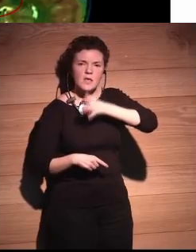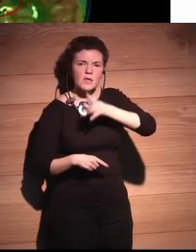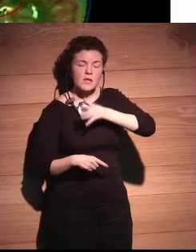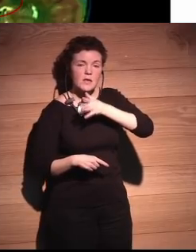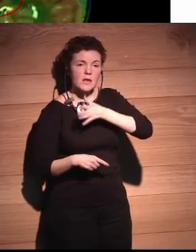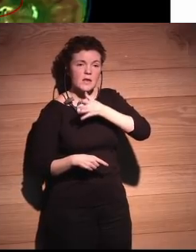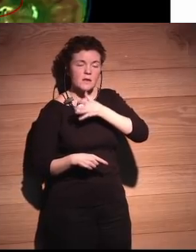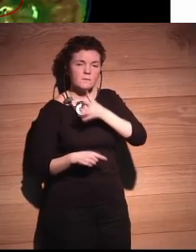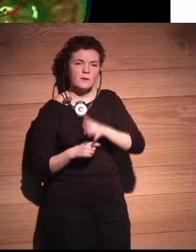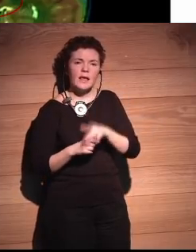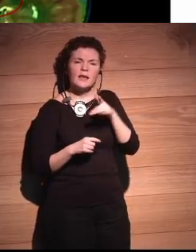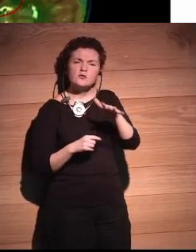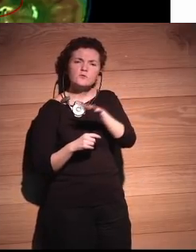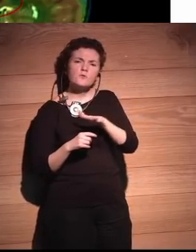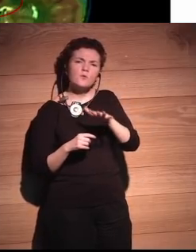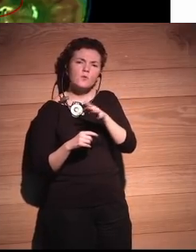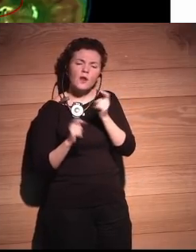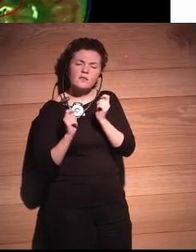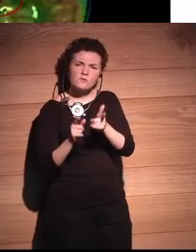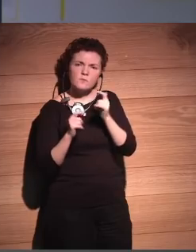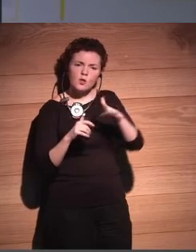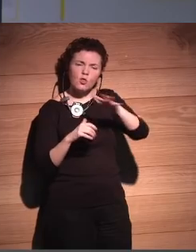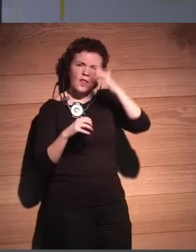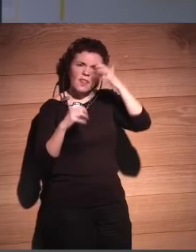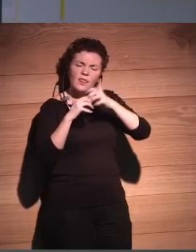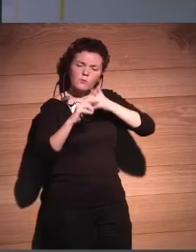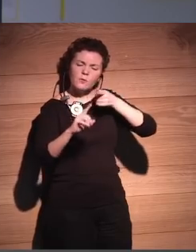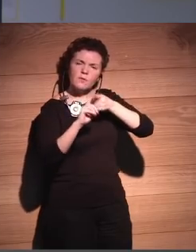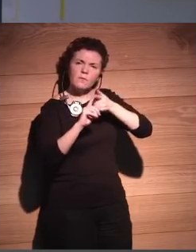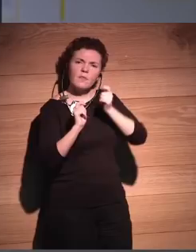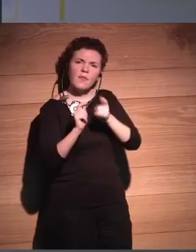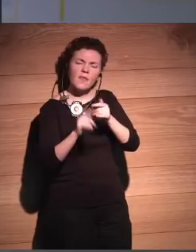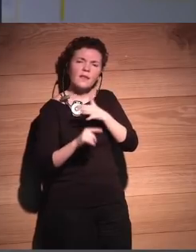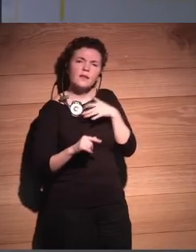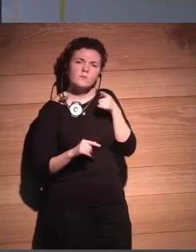Este ha sido el suministro, esta es la parte del cerebro a la que nos dirigíamos y